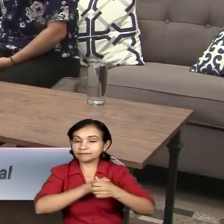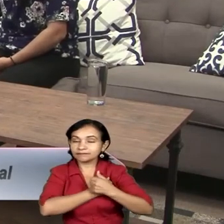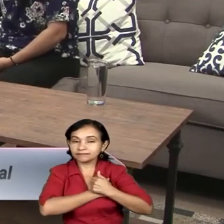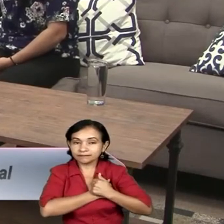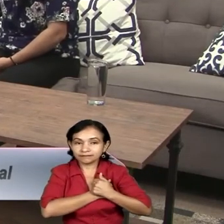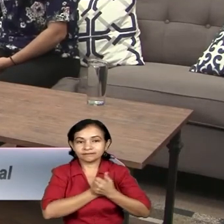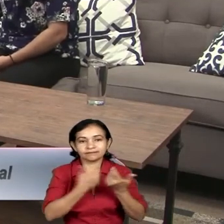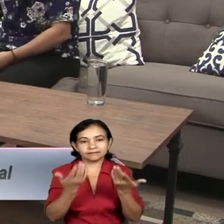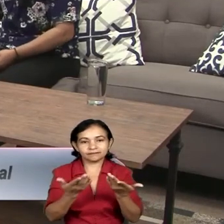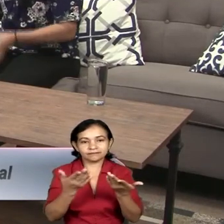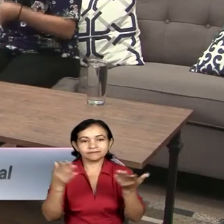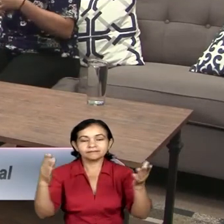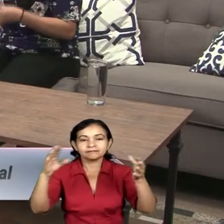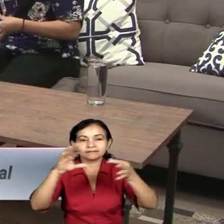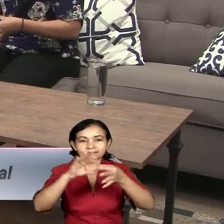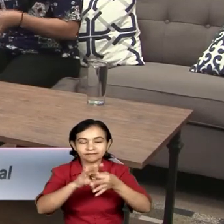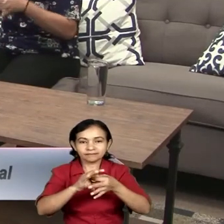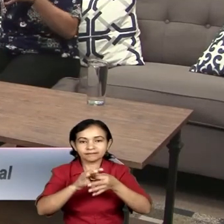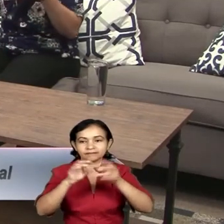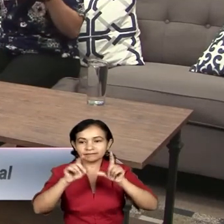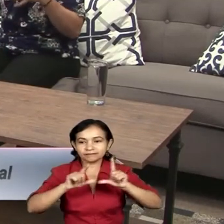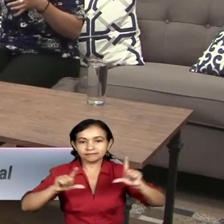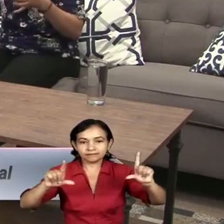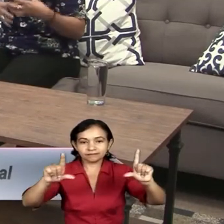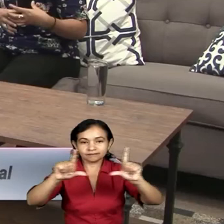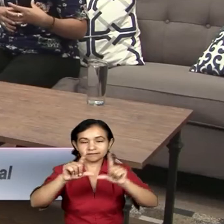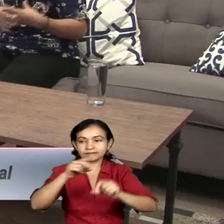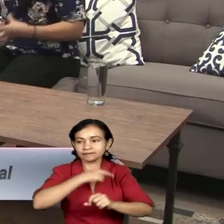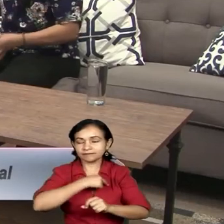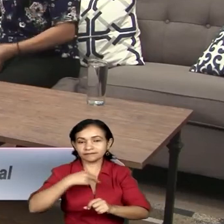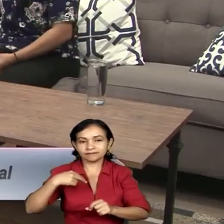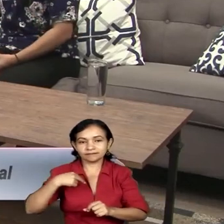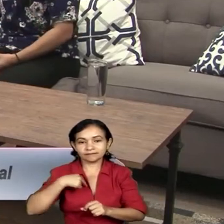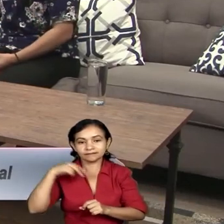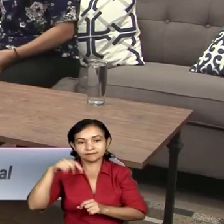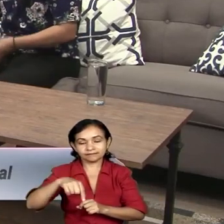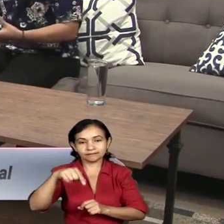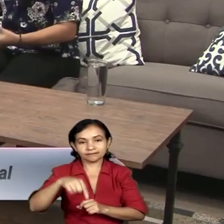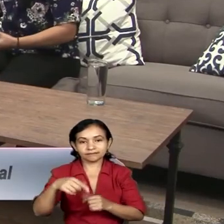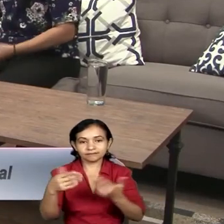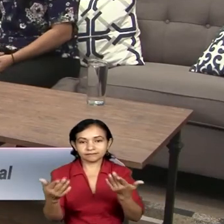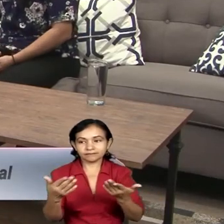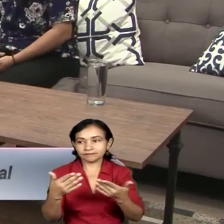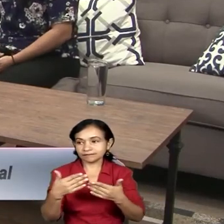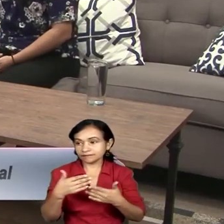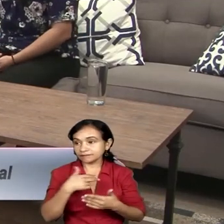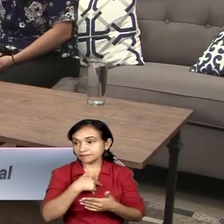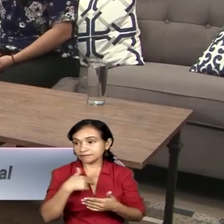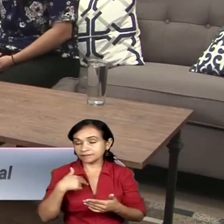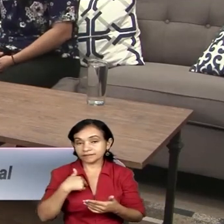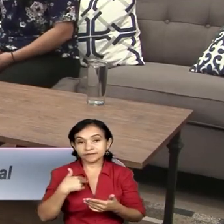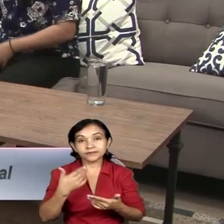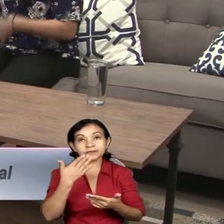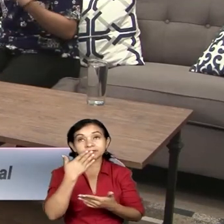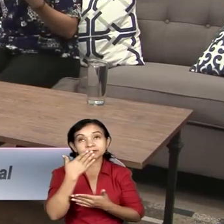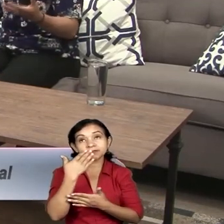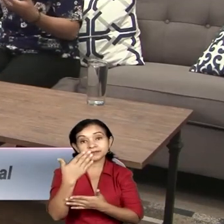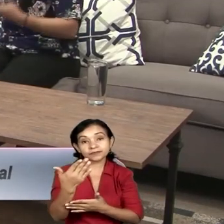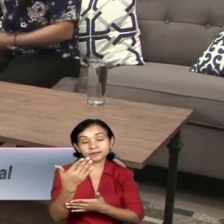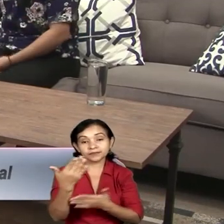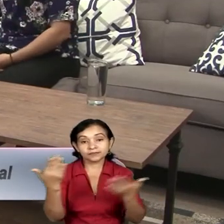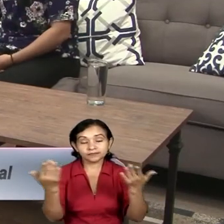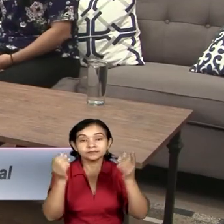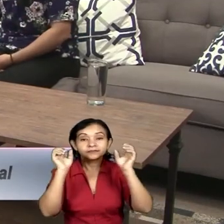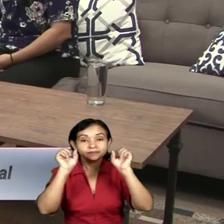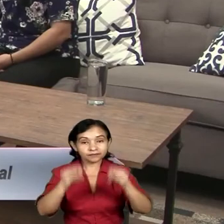son parte de esto y el espacio primero que vamos a hacer es en esta ocasión, que sabemos que vamos a tener gran éxito, pero también pues, se